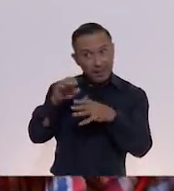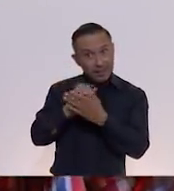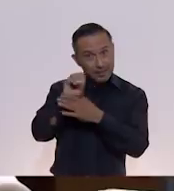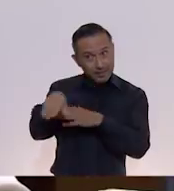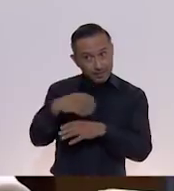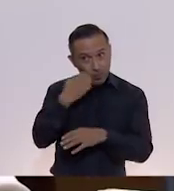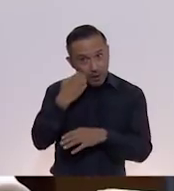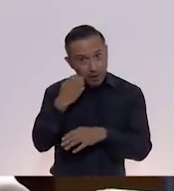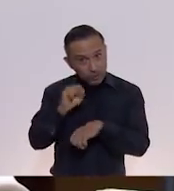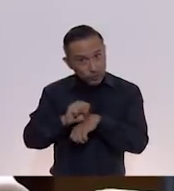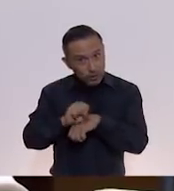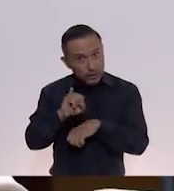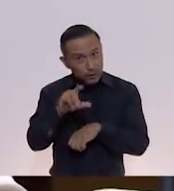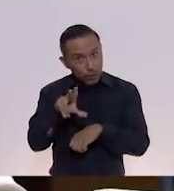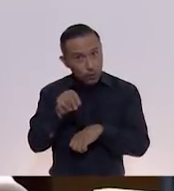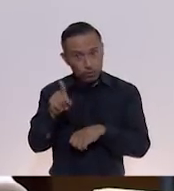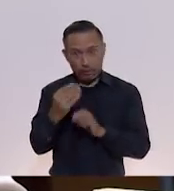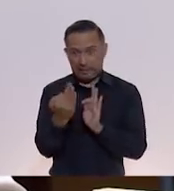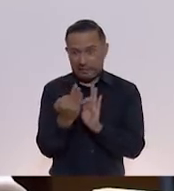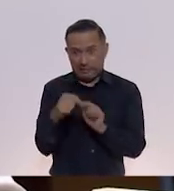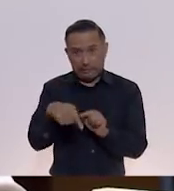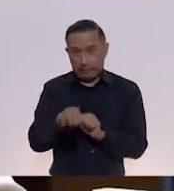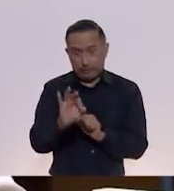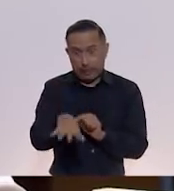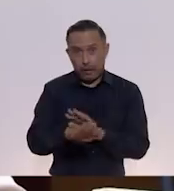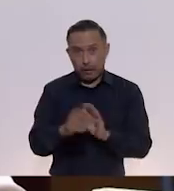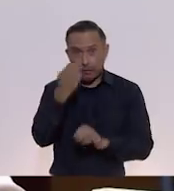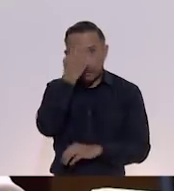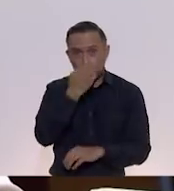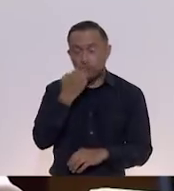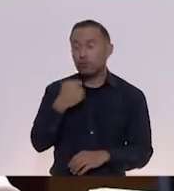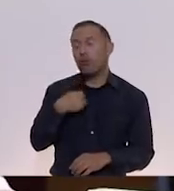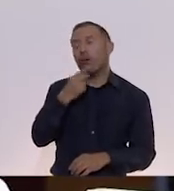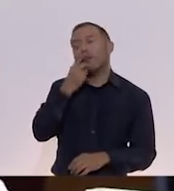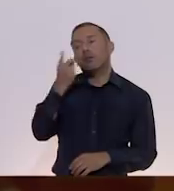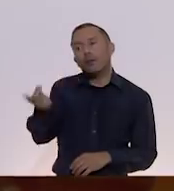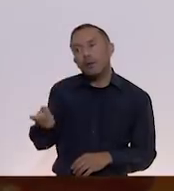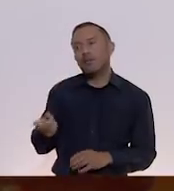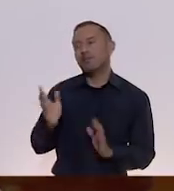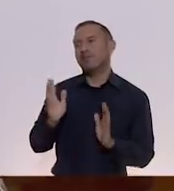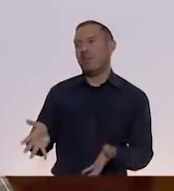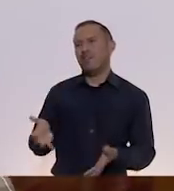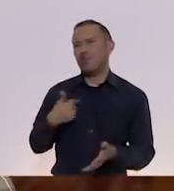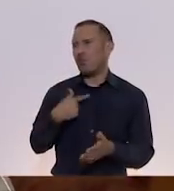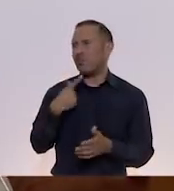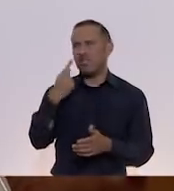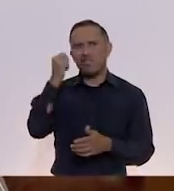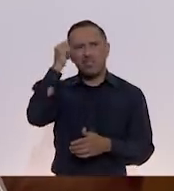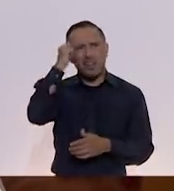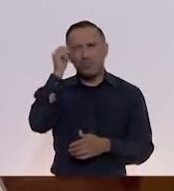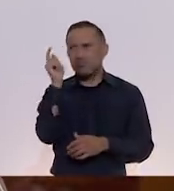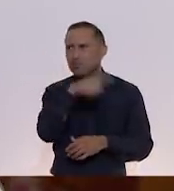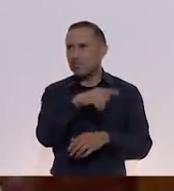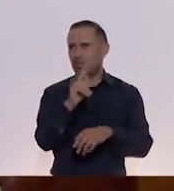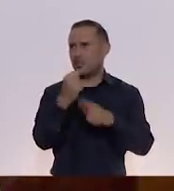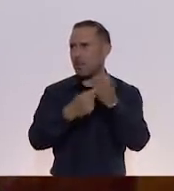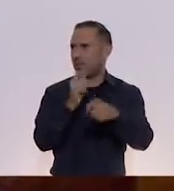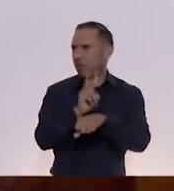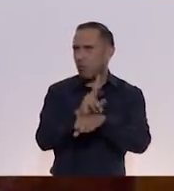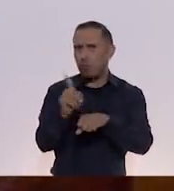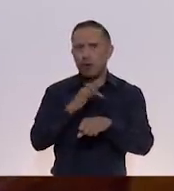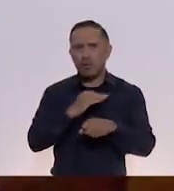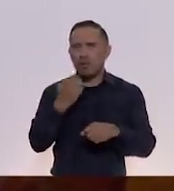exámenes. Ya te lo dije, Beto. Yo a Tere la necesito en la tienda. Además, no tenemos dinero para pagar